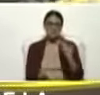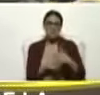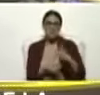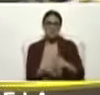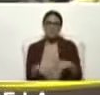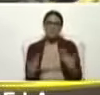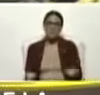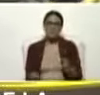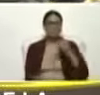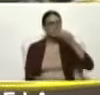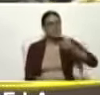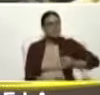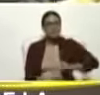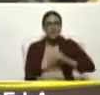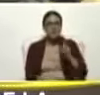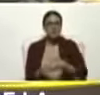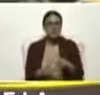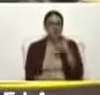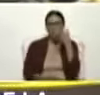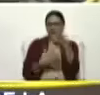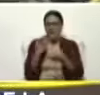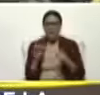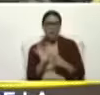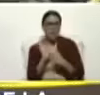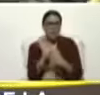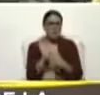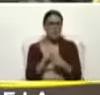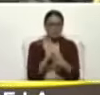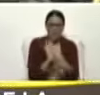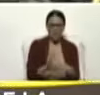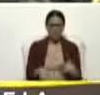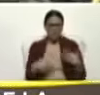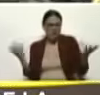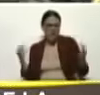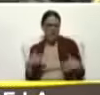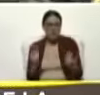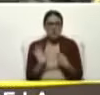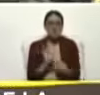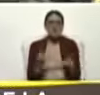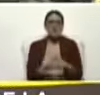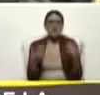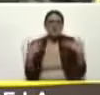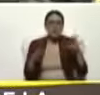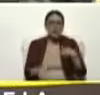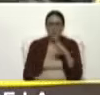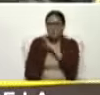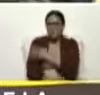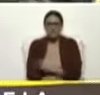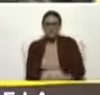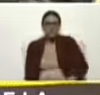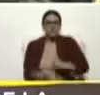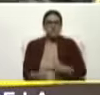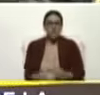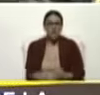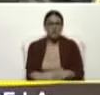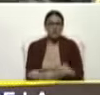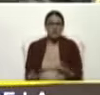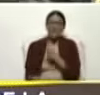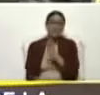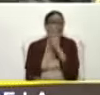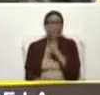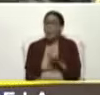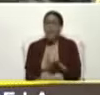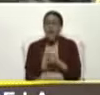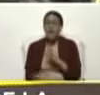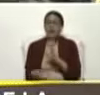Siempre gritan y tratan de aparentar fortalezas que no tienen. Detrás de su